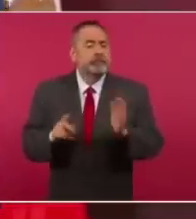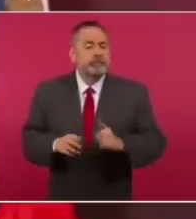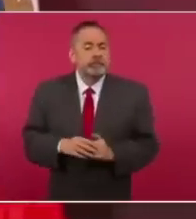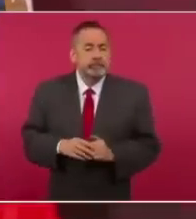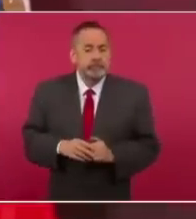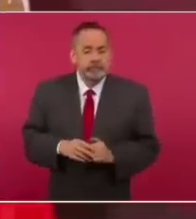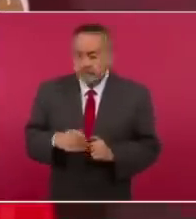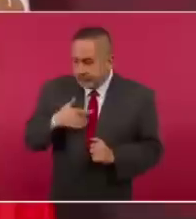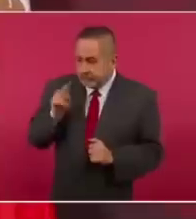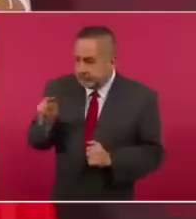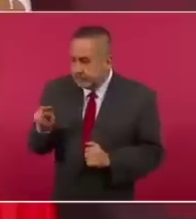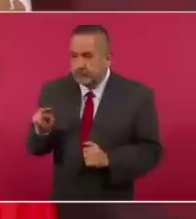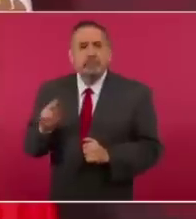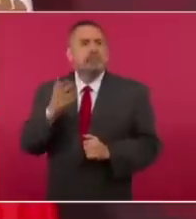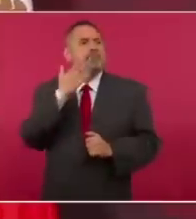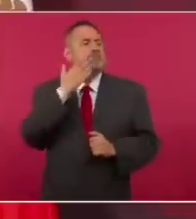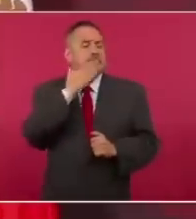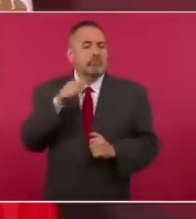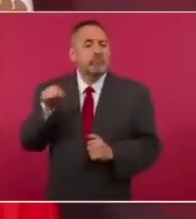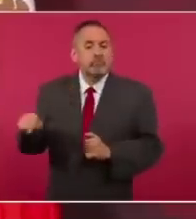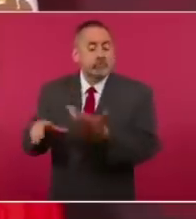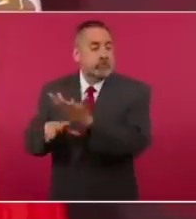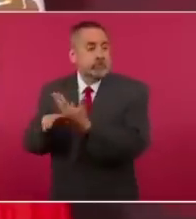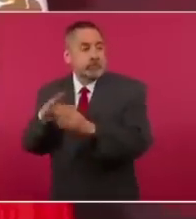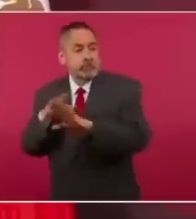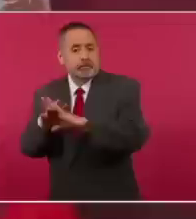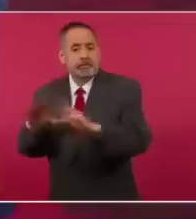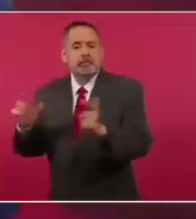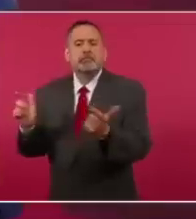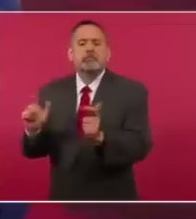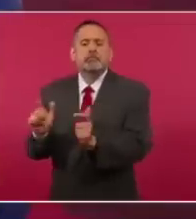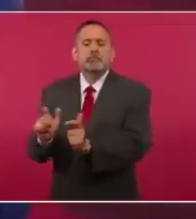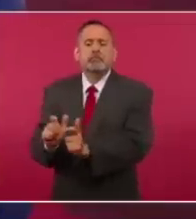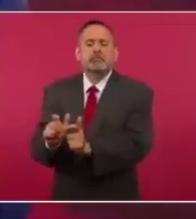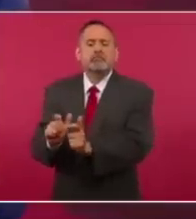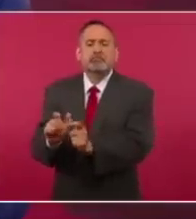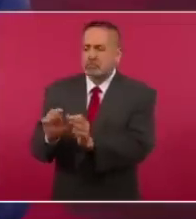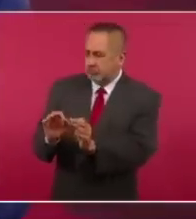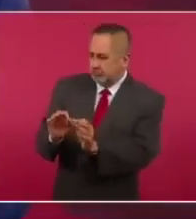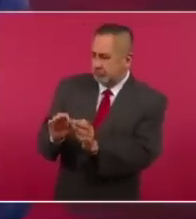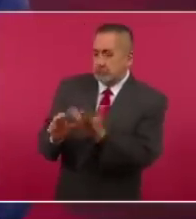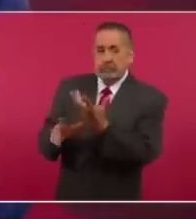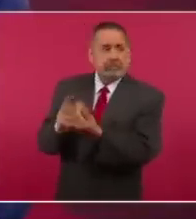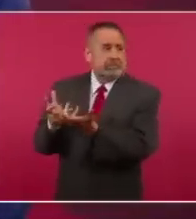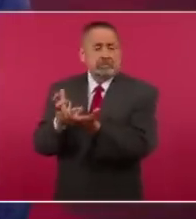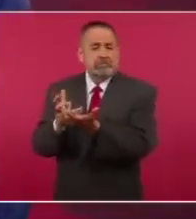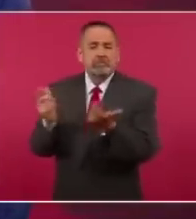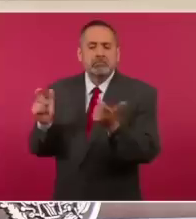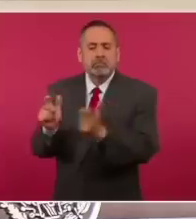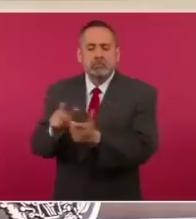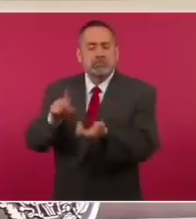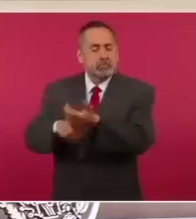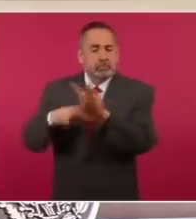lo percibimos porque se redujo el número de migrantes